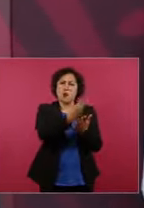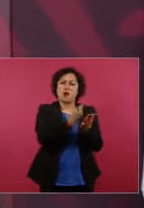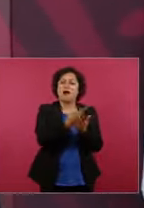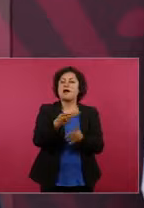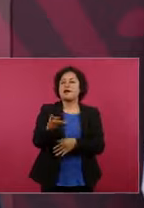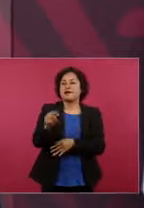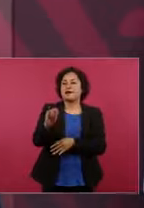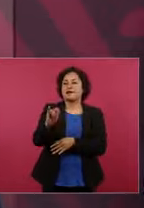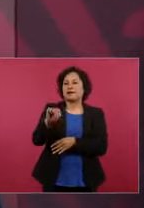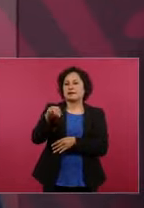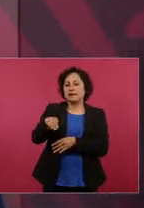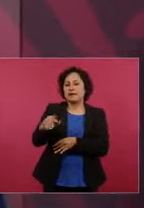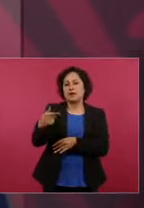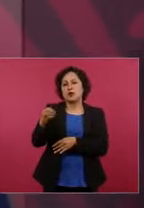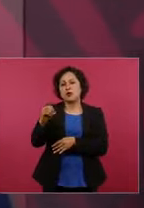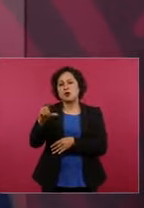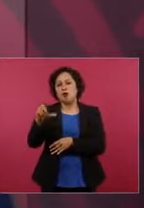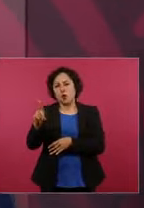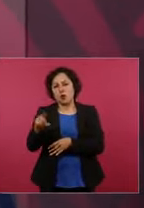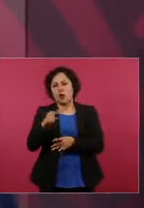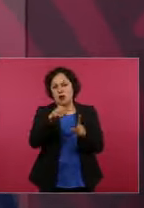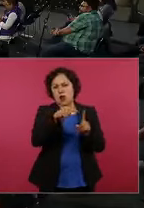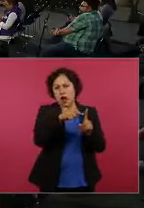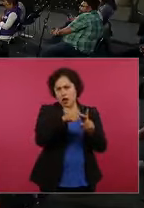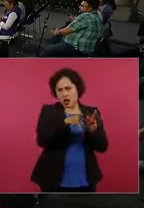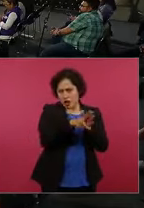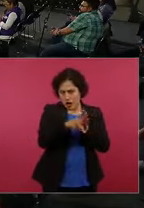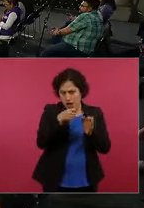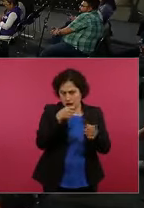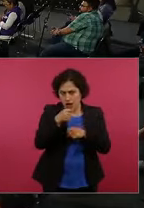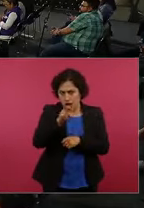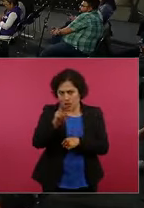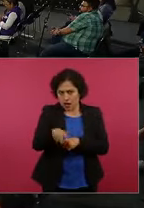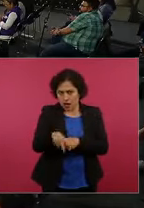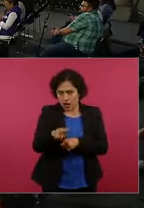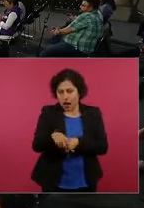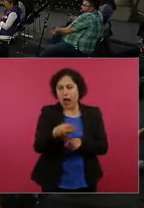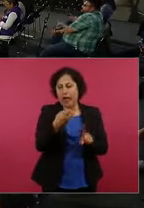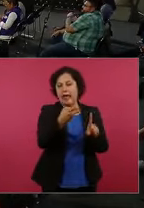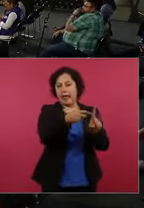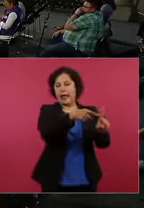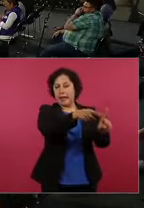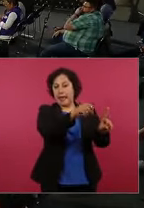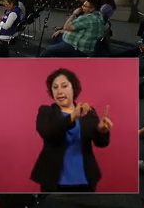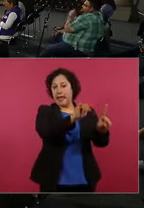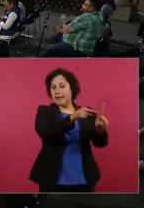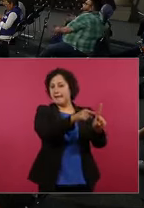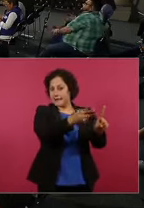Golden, que sí es periodista, ¿no? Es decir, periodista.